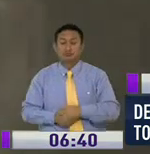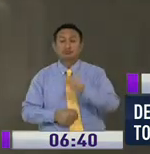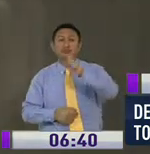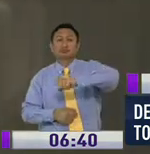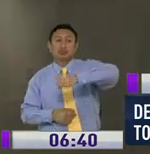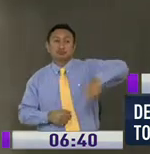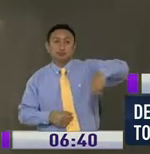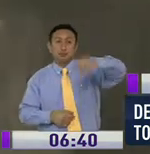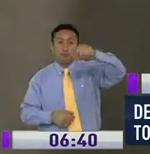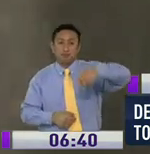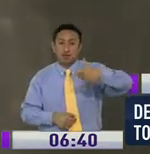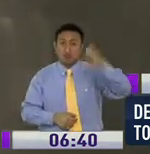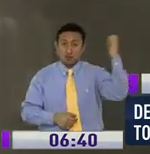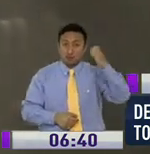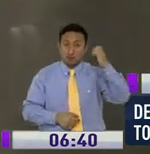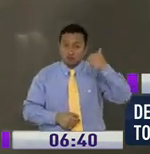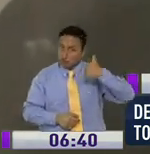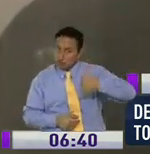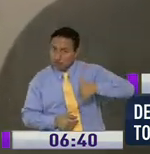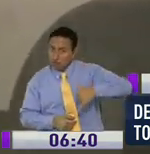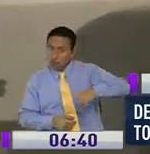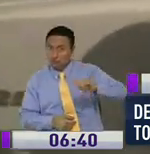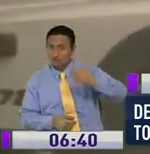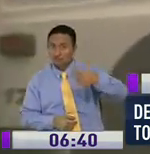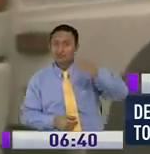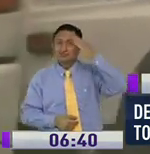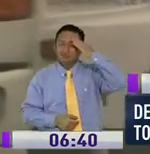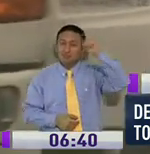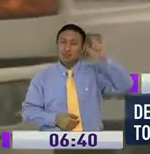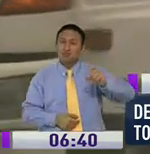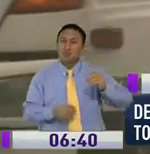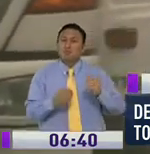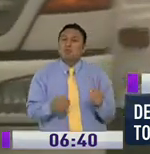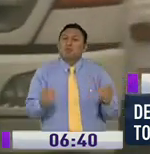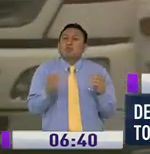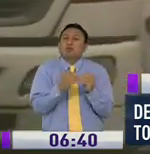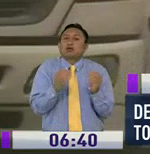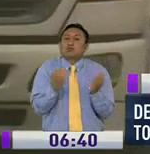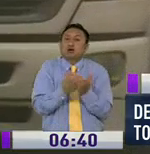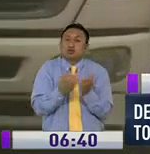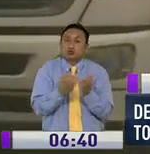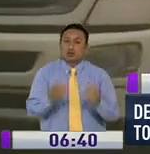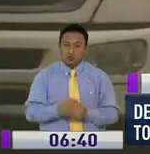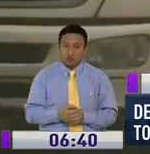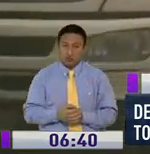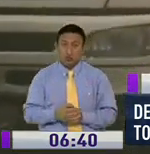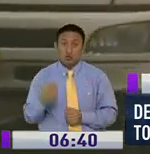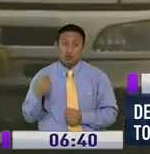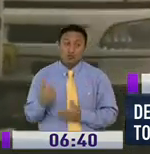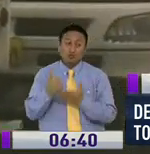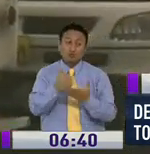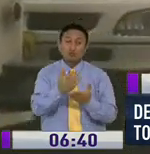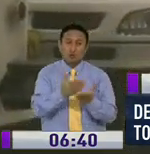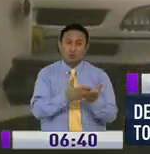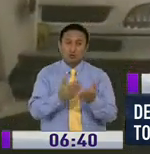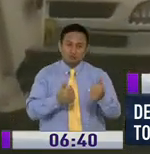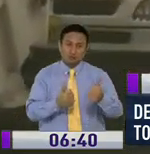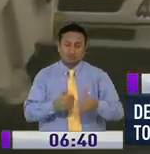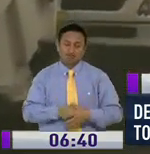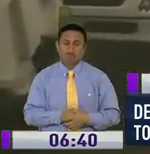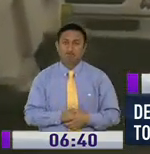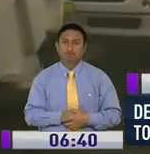normalmente en este tiempo de emergencia, por cuanto sabemos que la generación de desechos no para y nosotros tenemos que prestar el servicio de la mejor